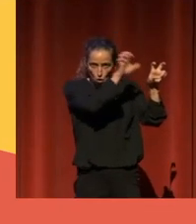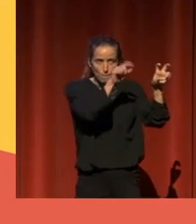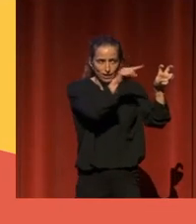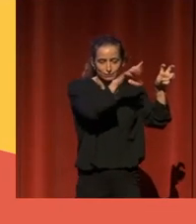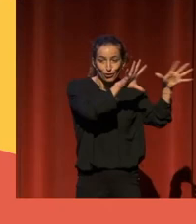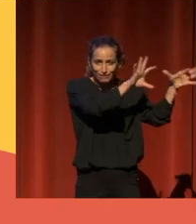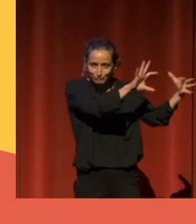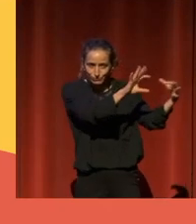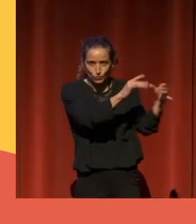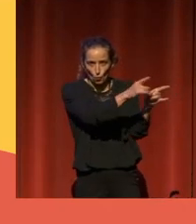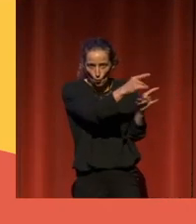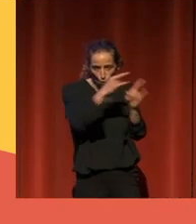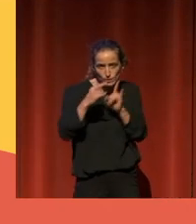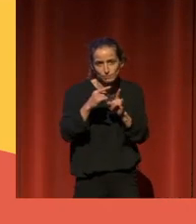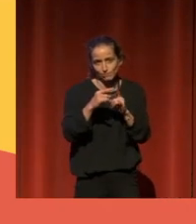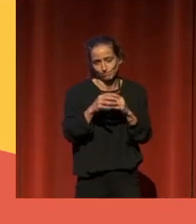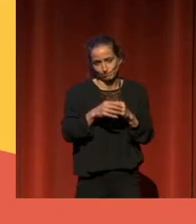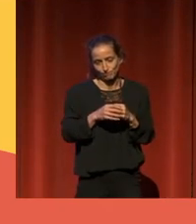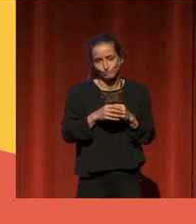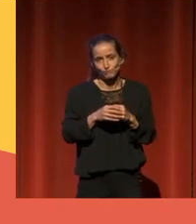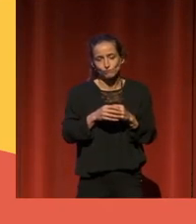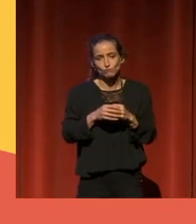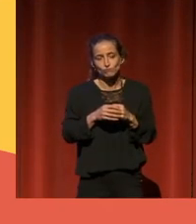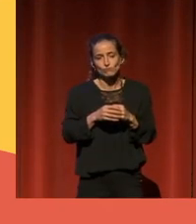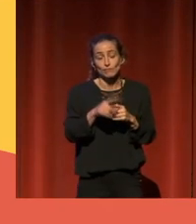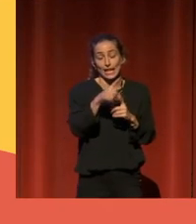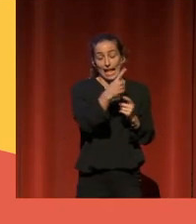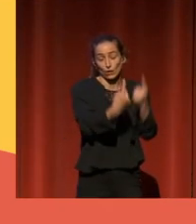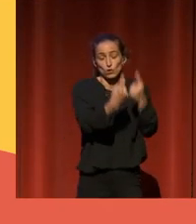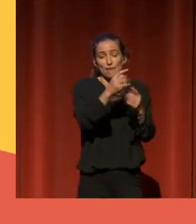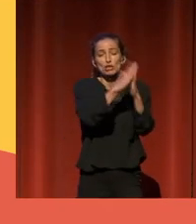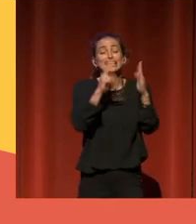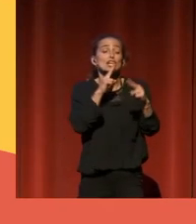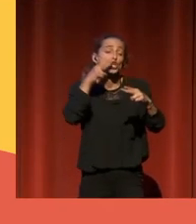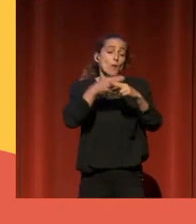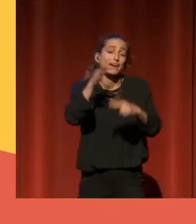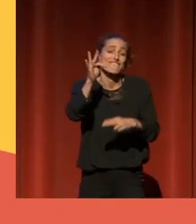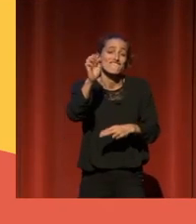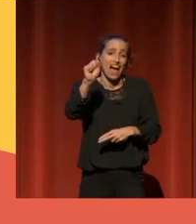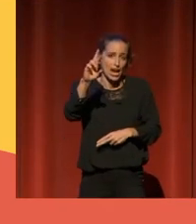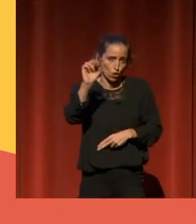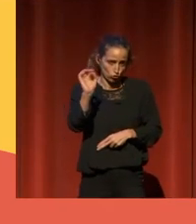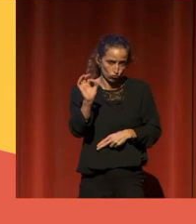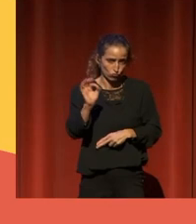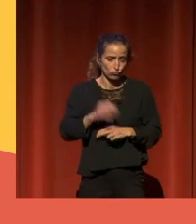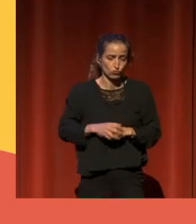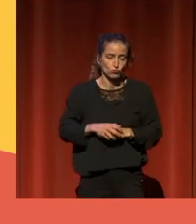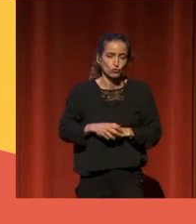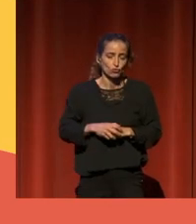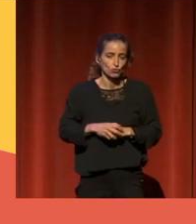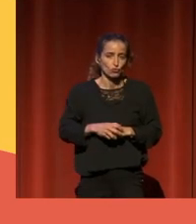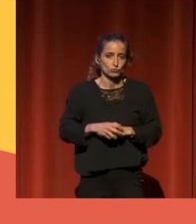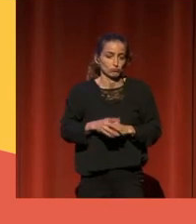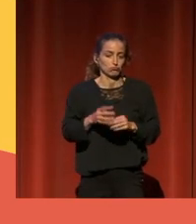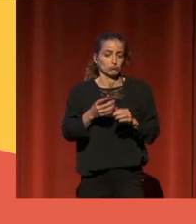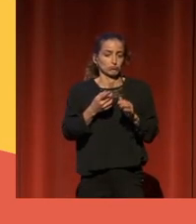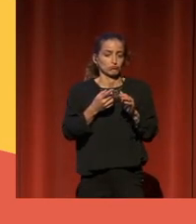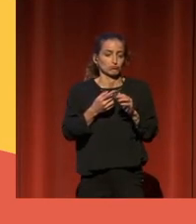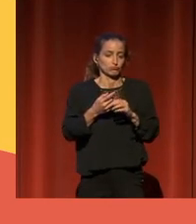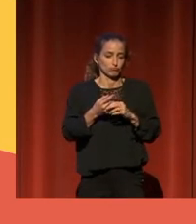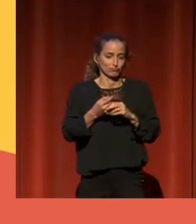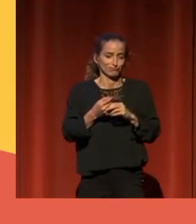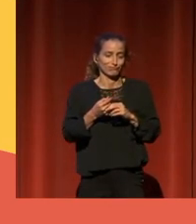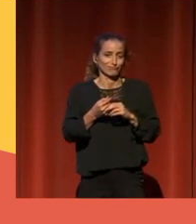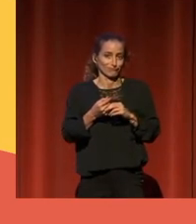hay un grupo que se llaman las bibliotecas faro eh uno no puede apuntarse